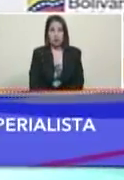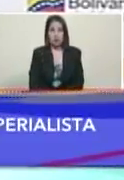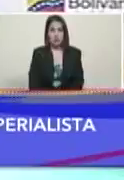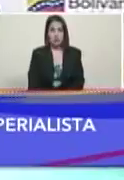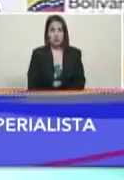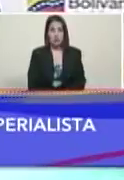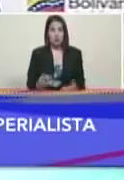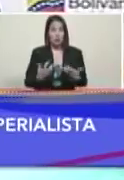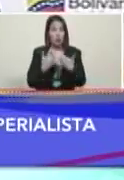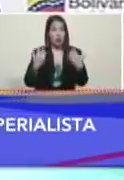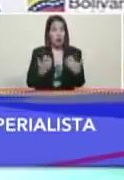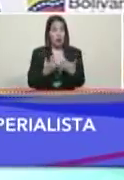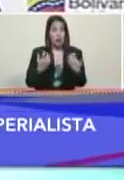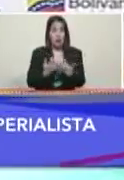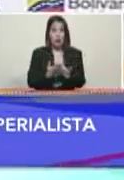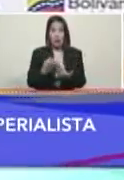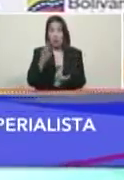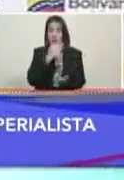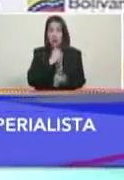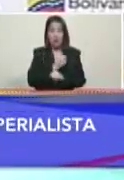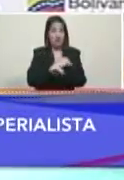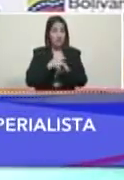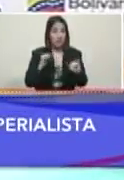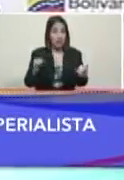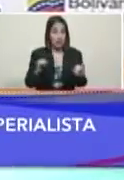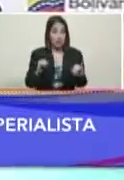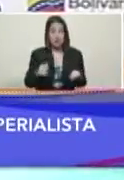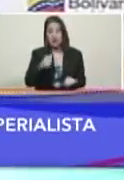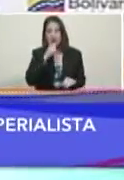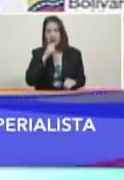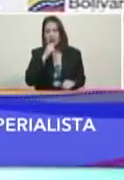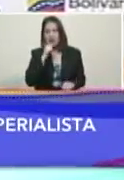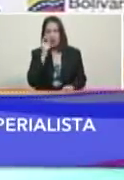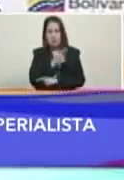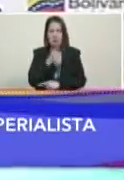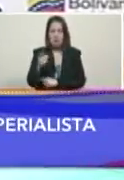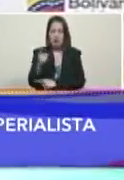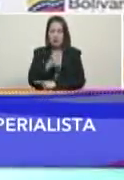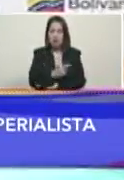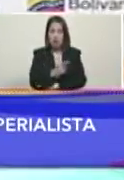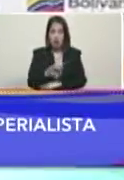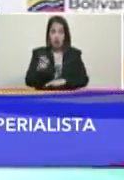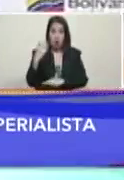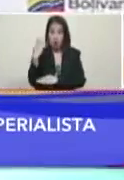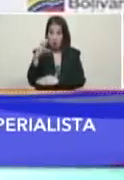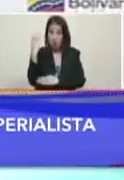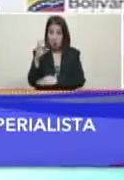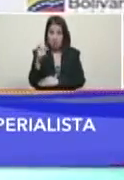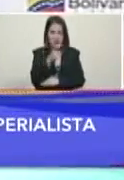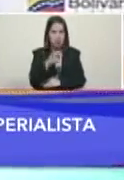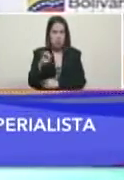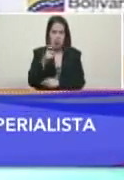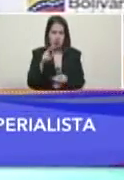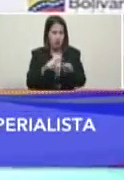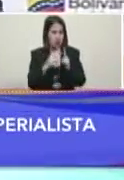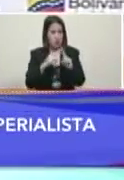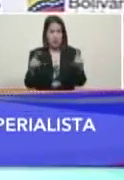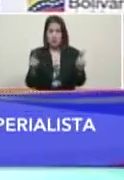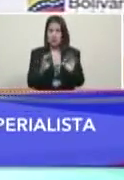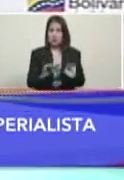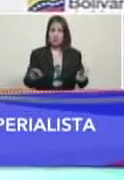fin. Y quienes mandan en Colombia no buscan la paz dentro de Colombia, sino buscan